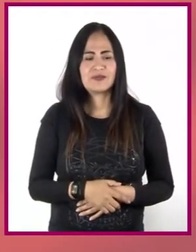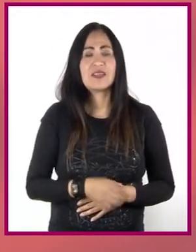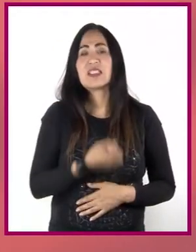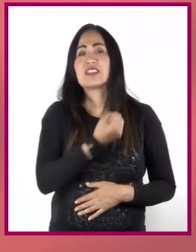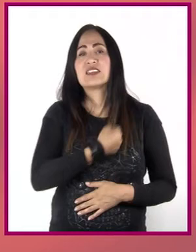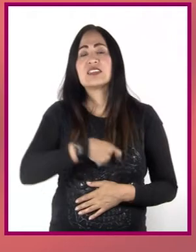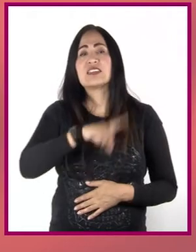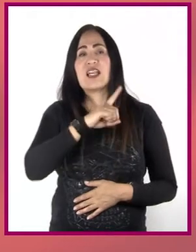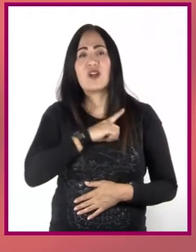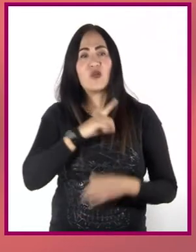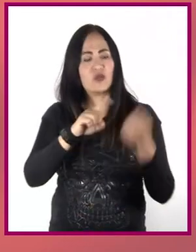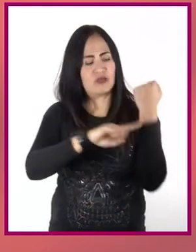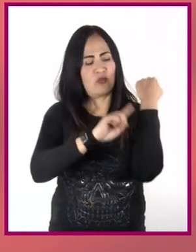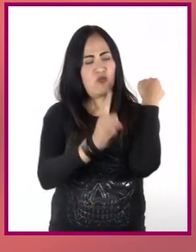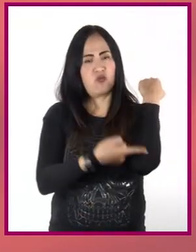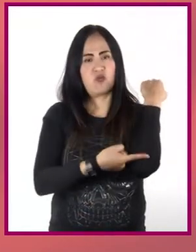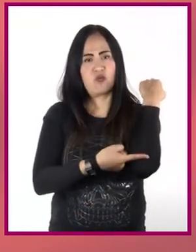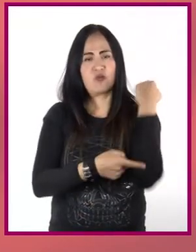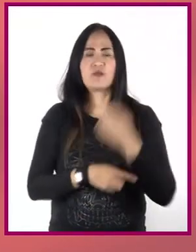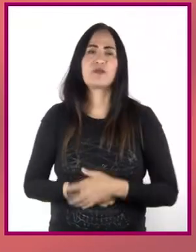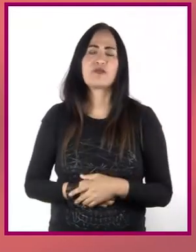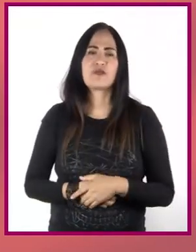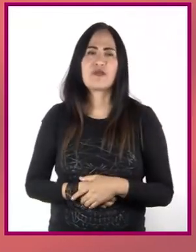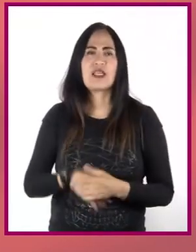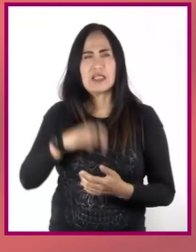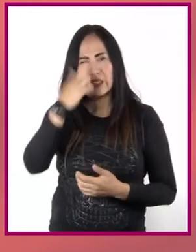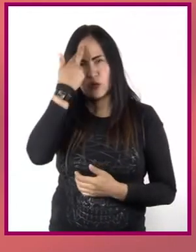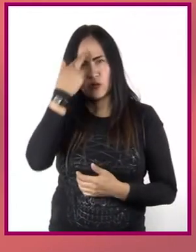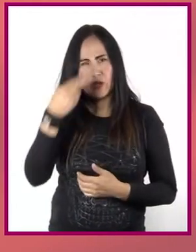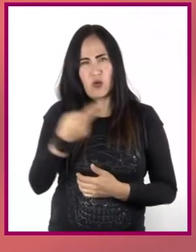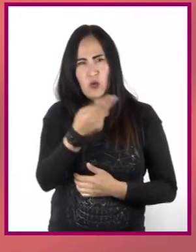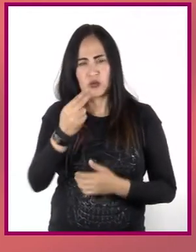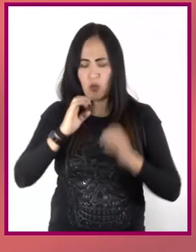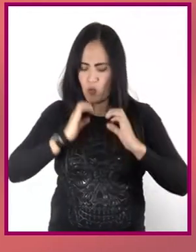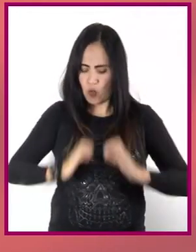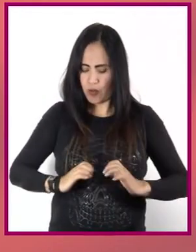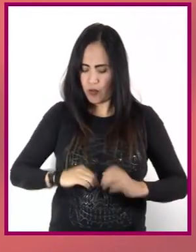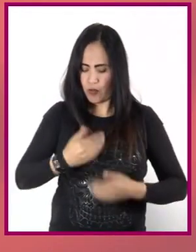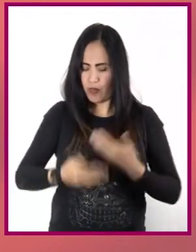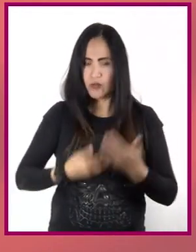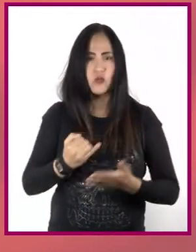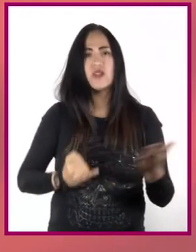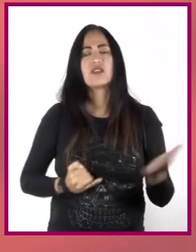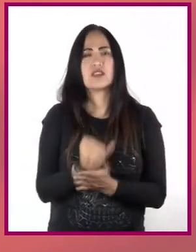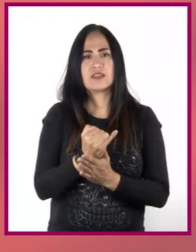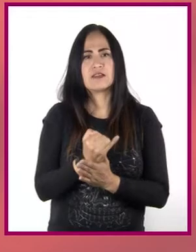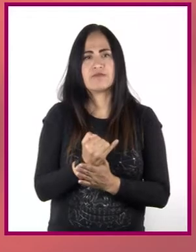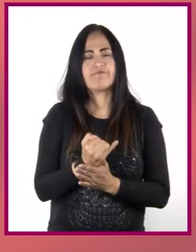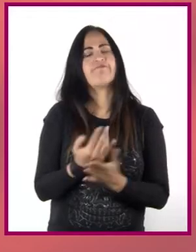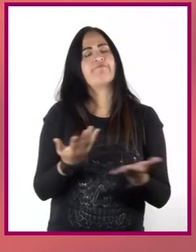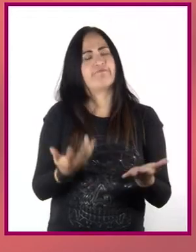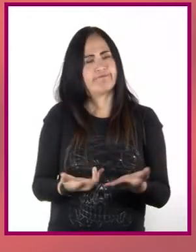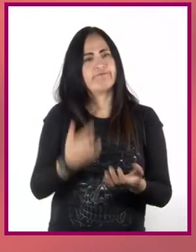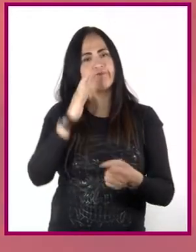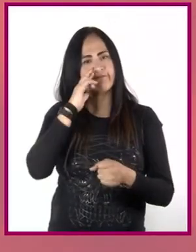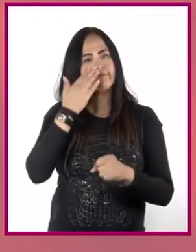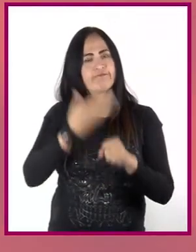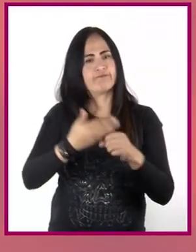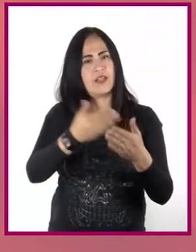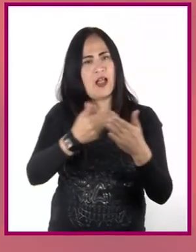Salud reproductiva. Recordemos que cualquier decisión que tomemos sobre nuestro cuerpo debemos hacerlo de manera